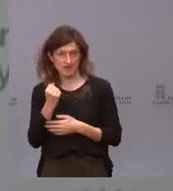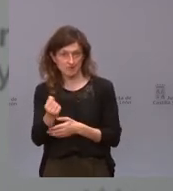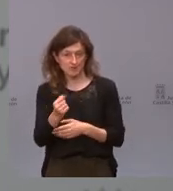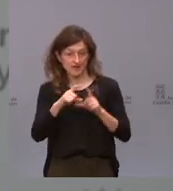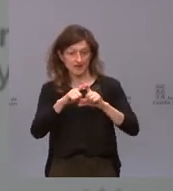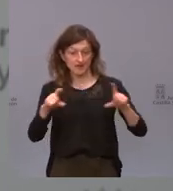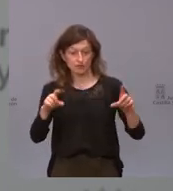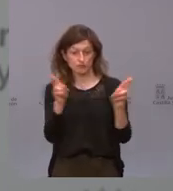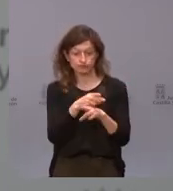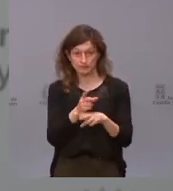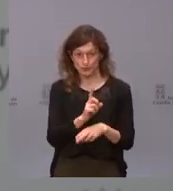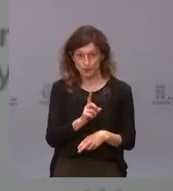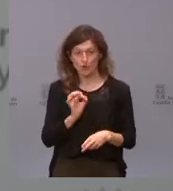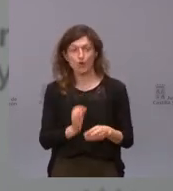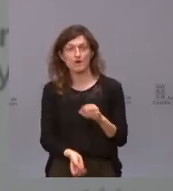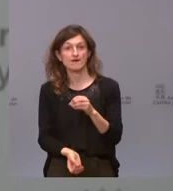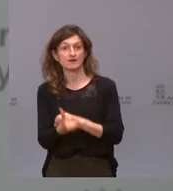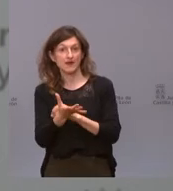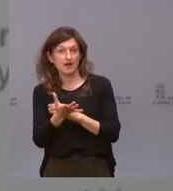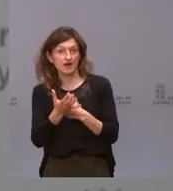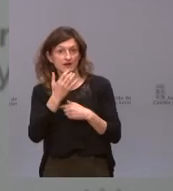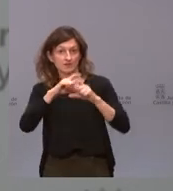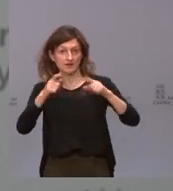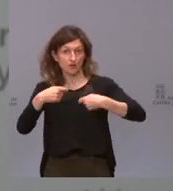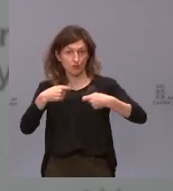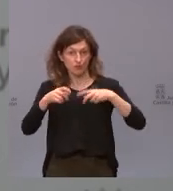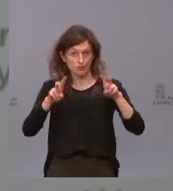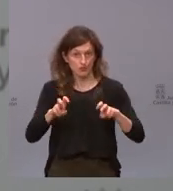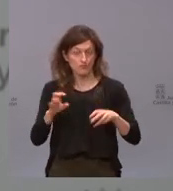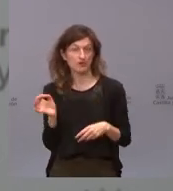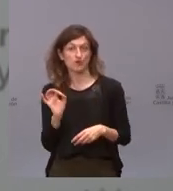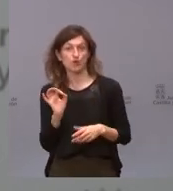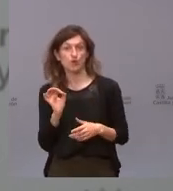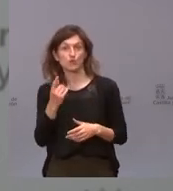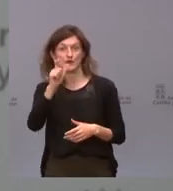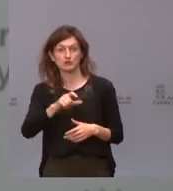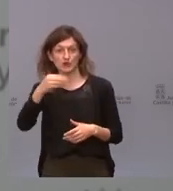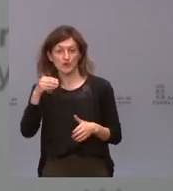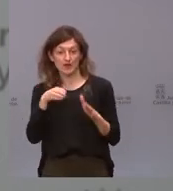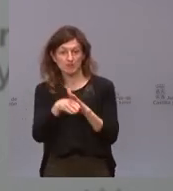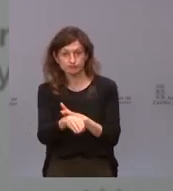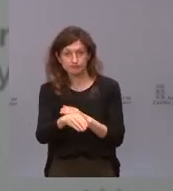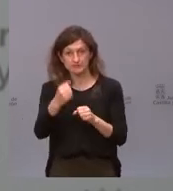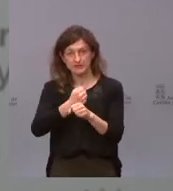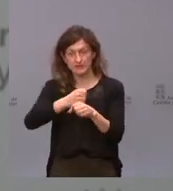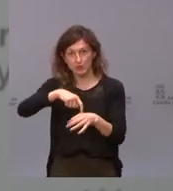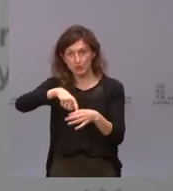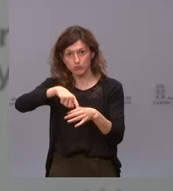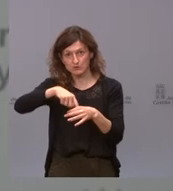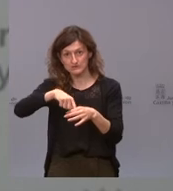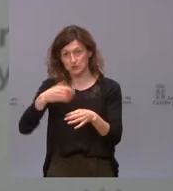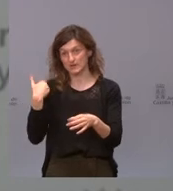negocio o crear un nuevo negocio o alguna persona joven acceder a un puesto de trabajo que no hubiera podido acceder